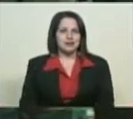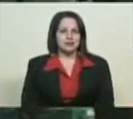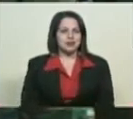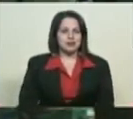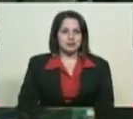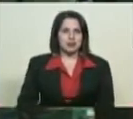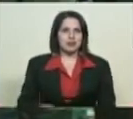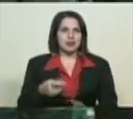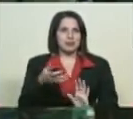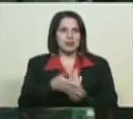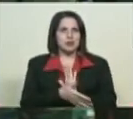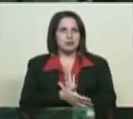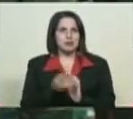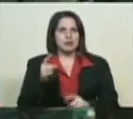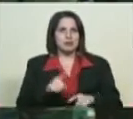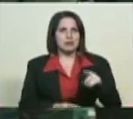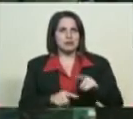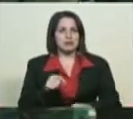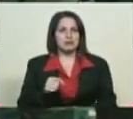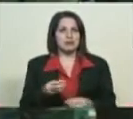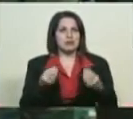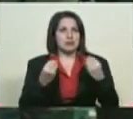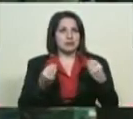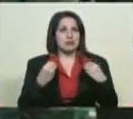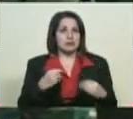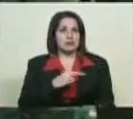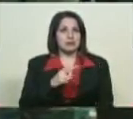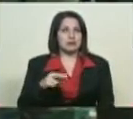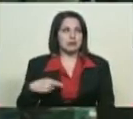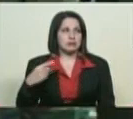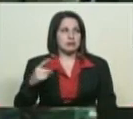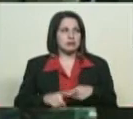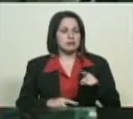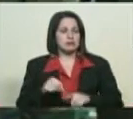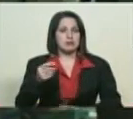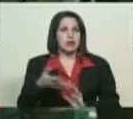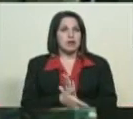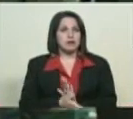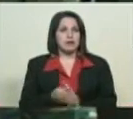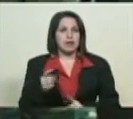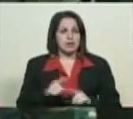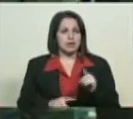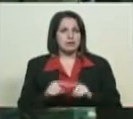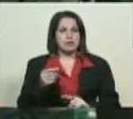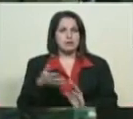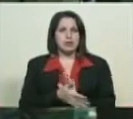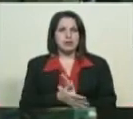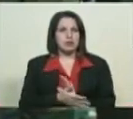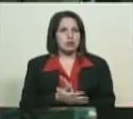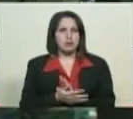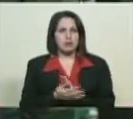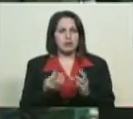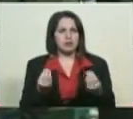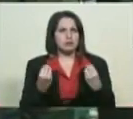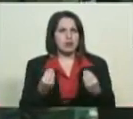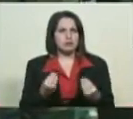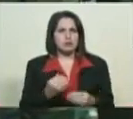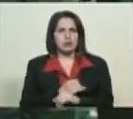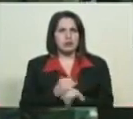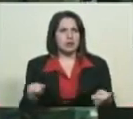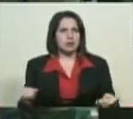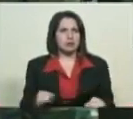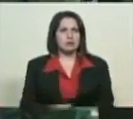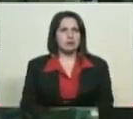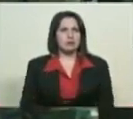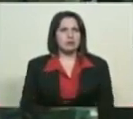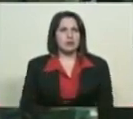Queremos desear desde nuestros corazones nuestras sinceras felicitaciones y continuar en la última fase,